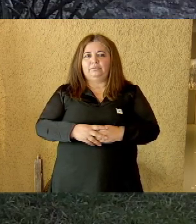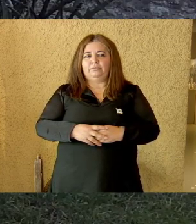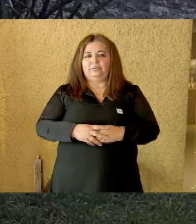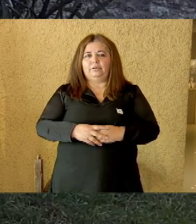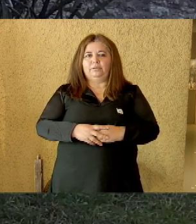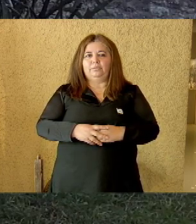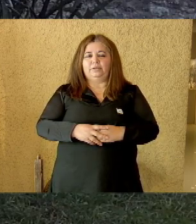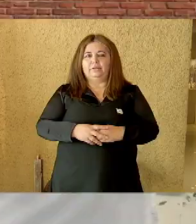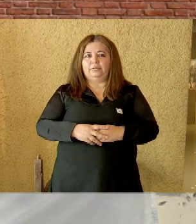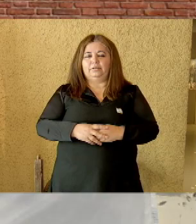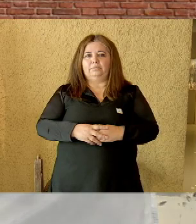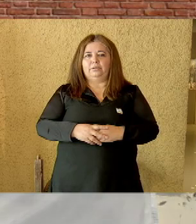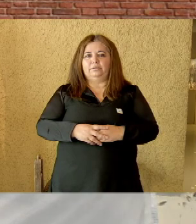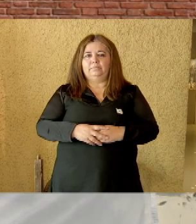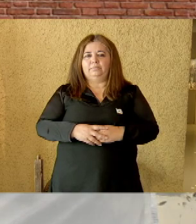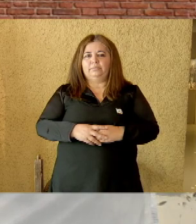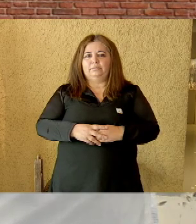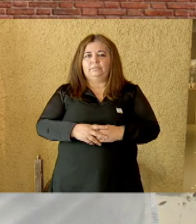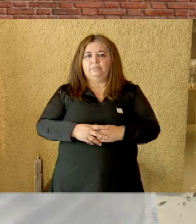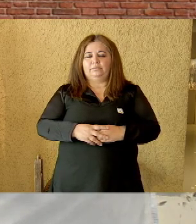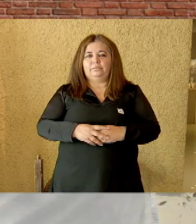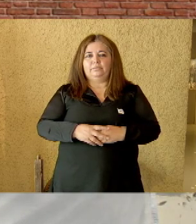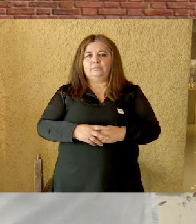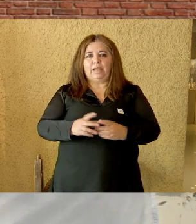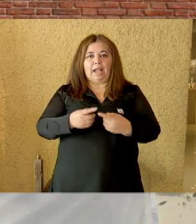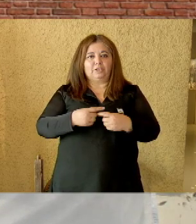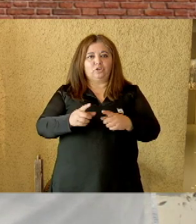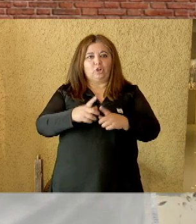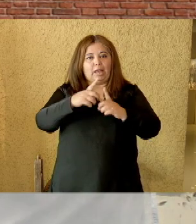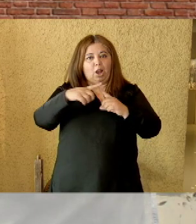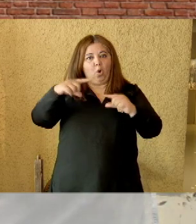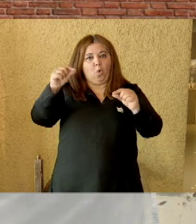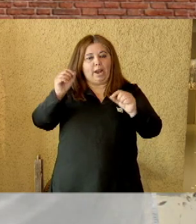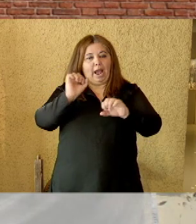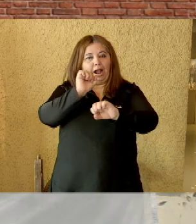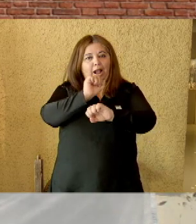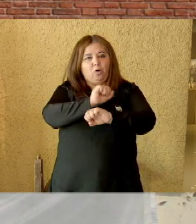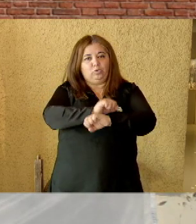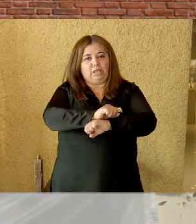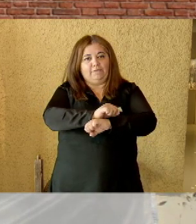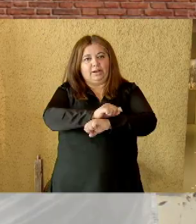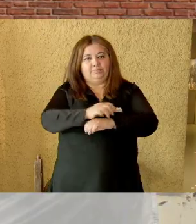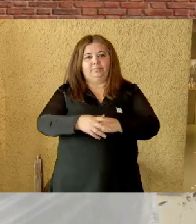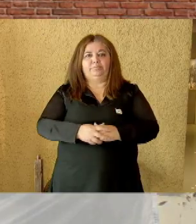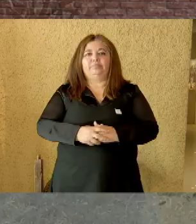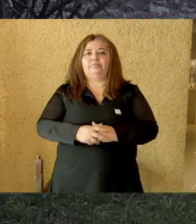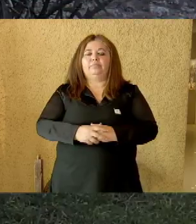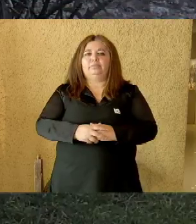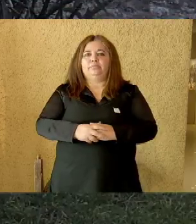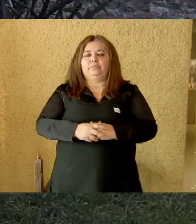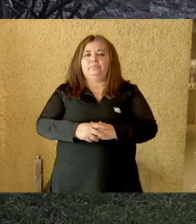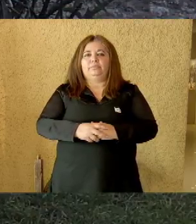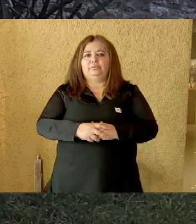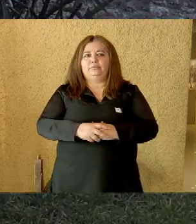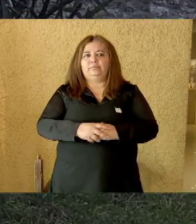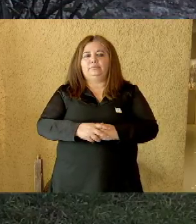pasa peinó mi serenata la cresta del sausal. Al pie